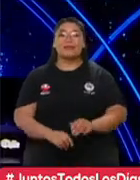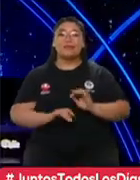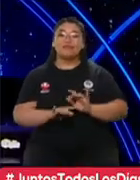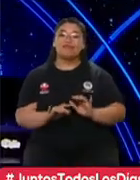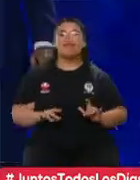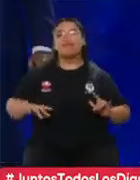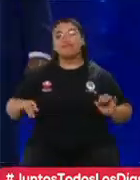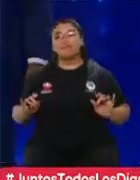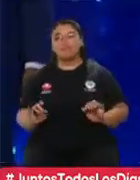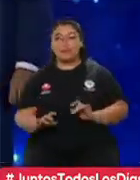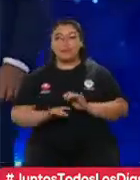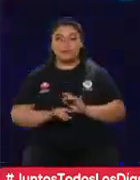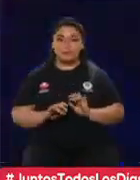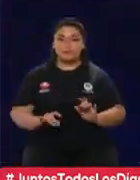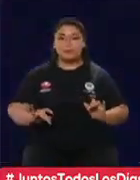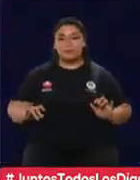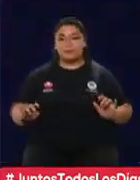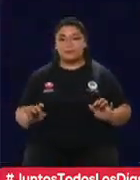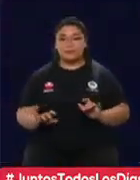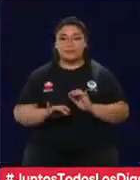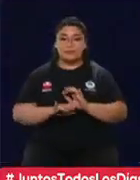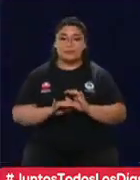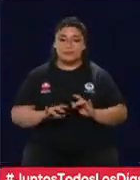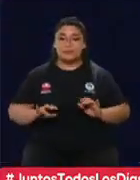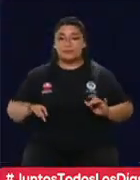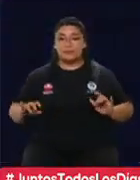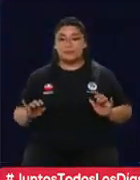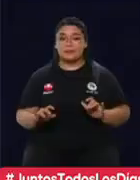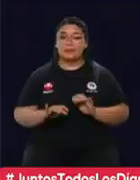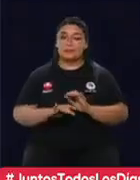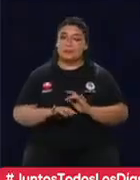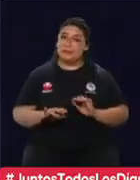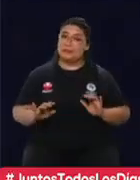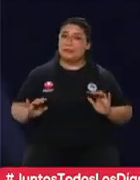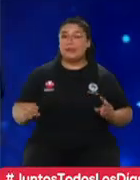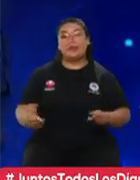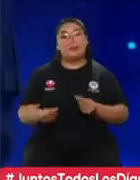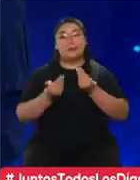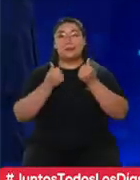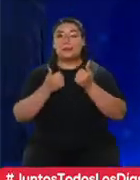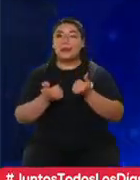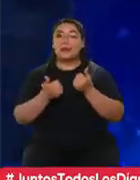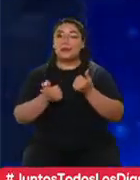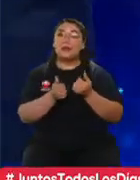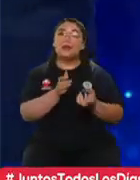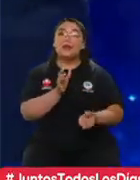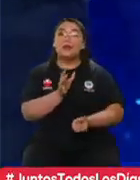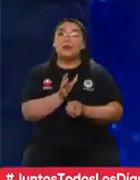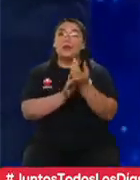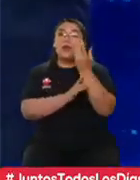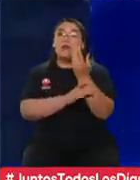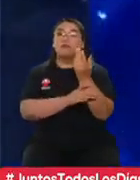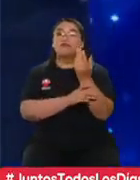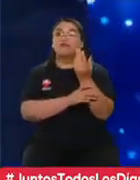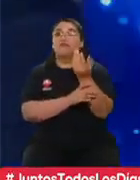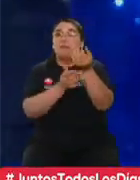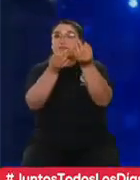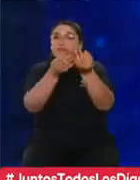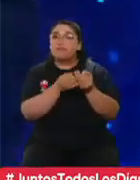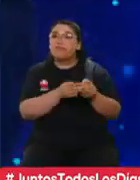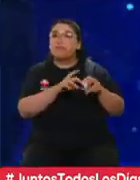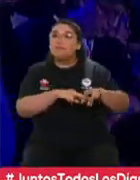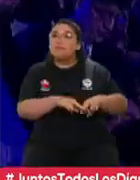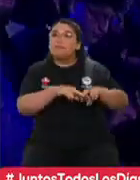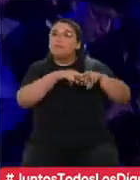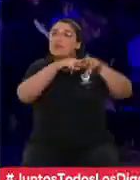Muy bien. Ahí. ¿Cuánto lo quieres? ¿Tiene? Bueno, tenemos nuevo cómputo. Ay, ay, ay, ay, ay.